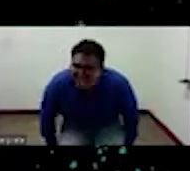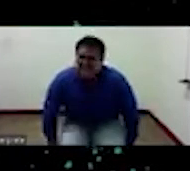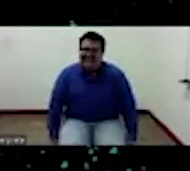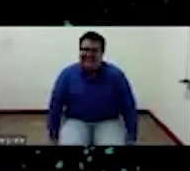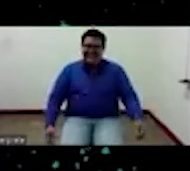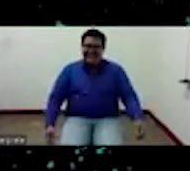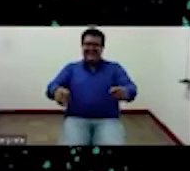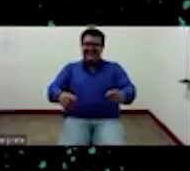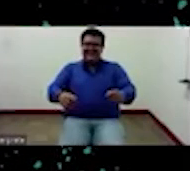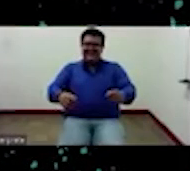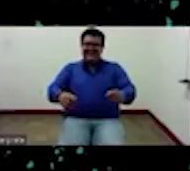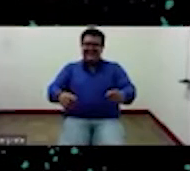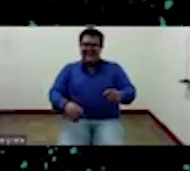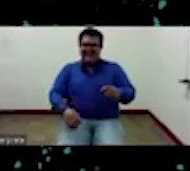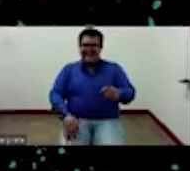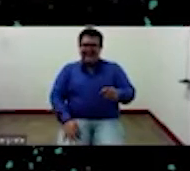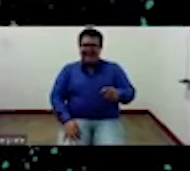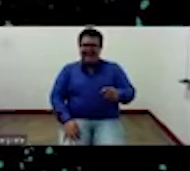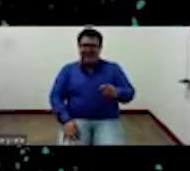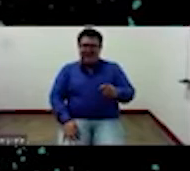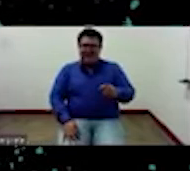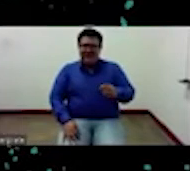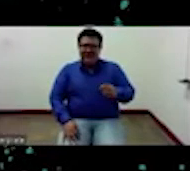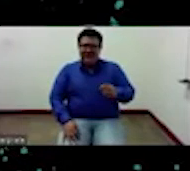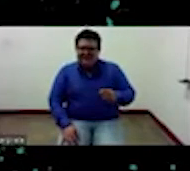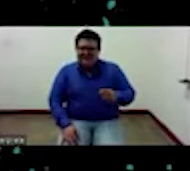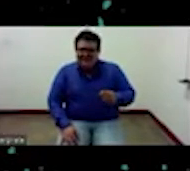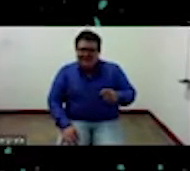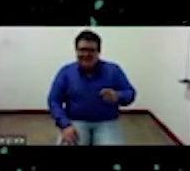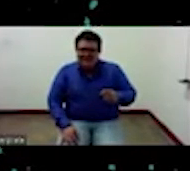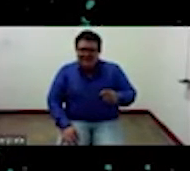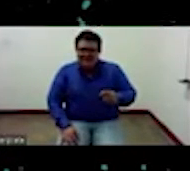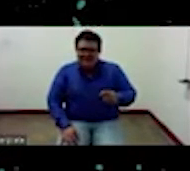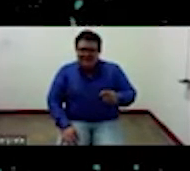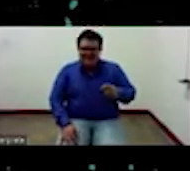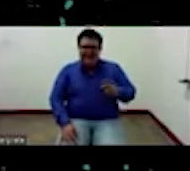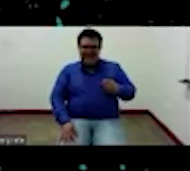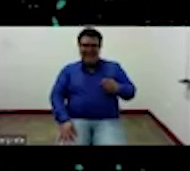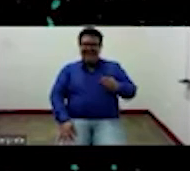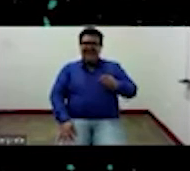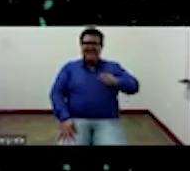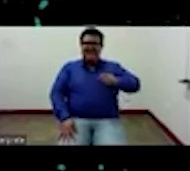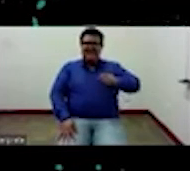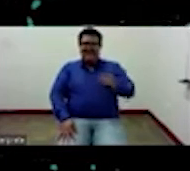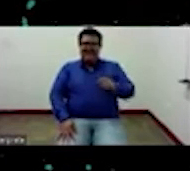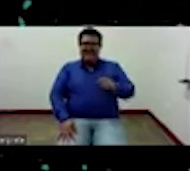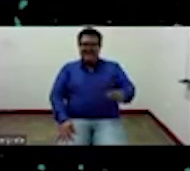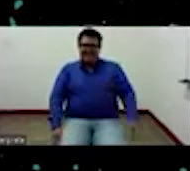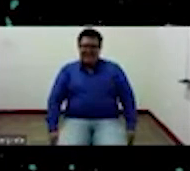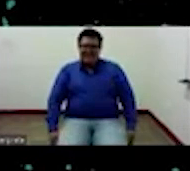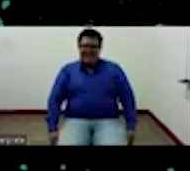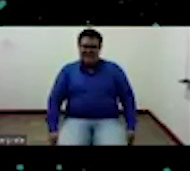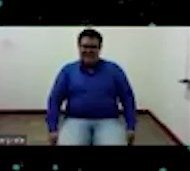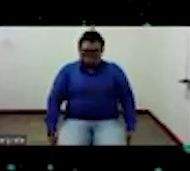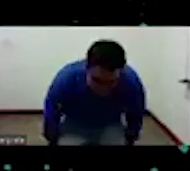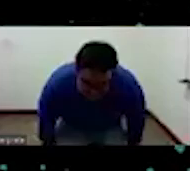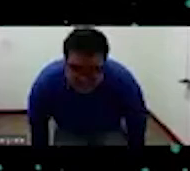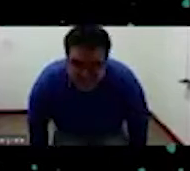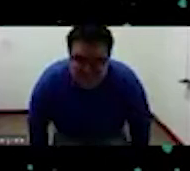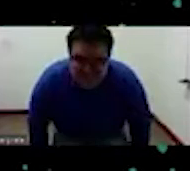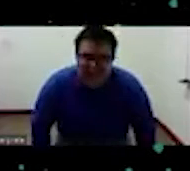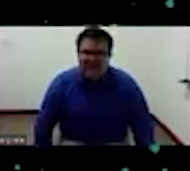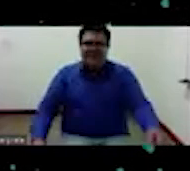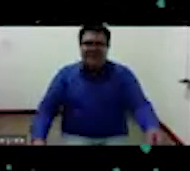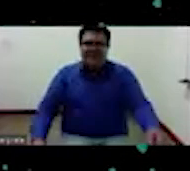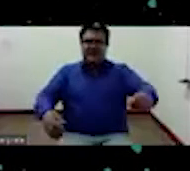Llevar sonidos de una geografía a otro, que es un hecho esquizofónico fundamental, y que me parece